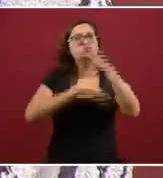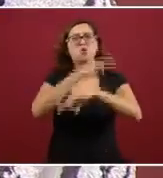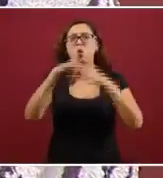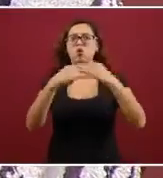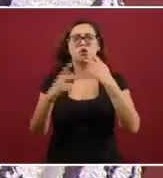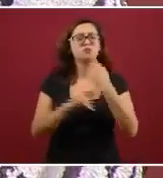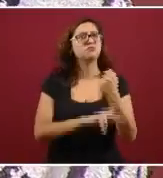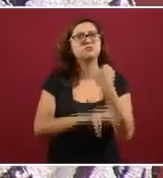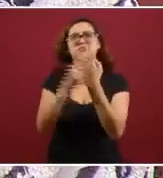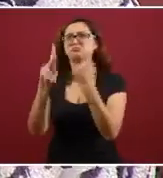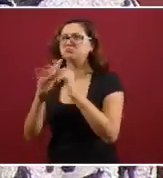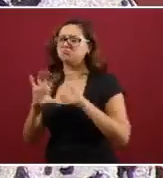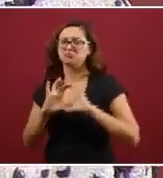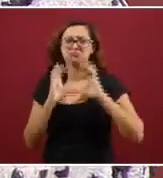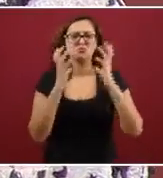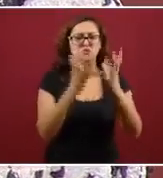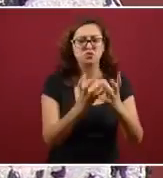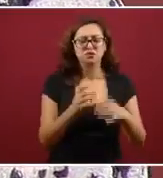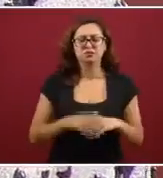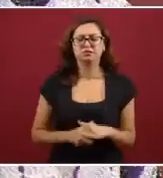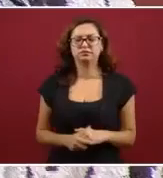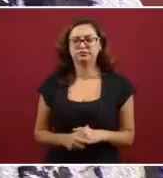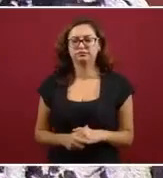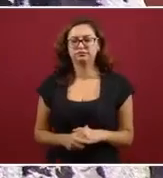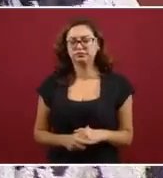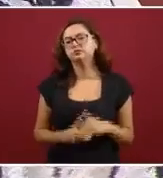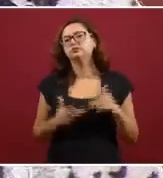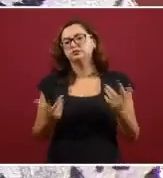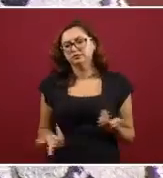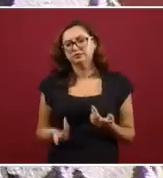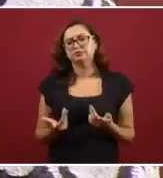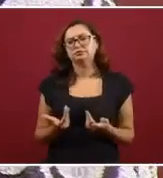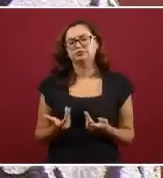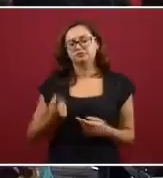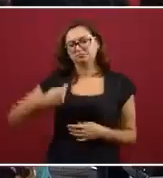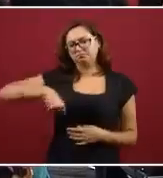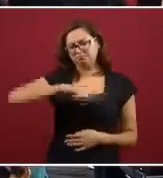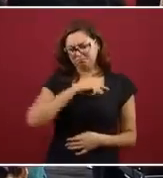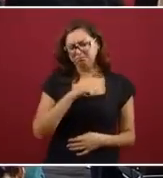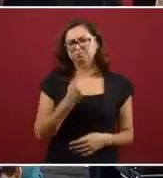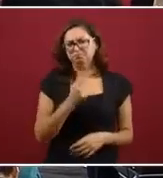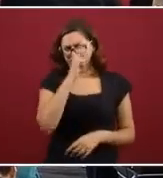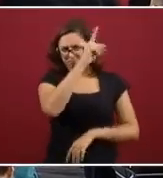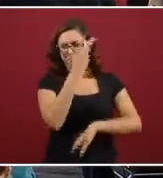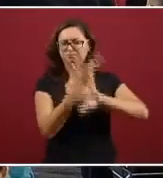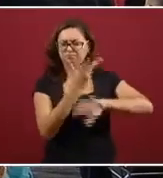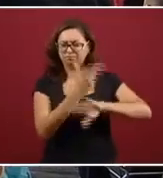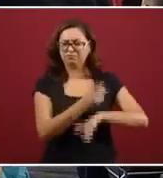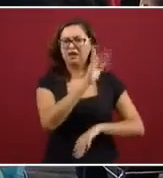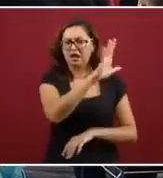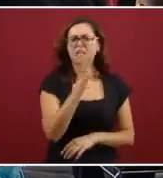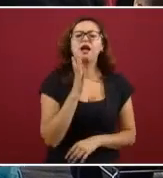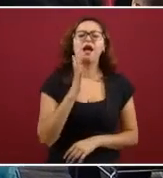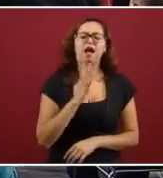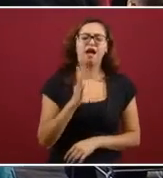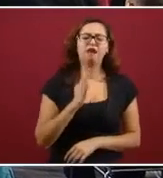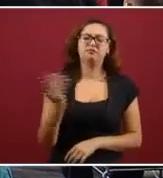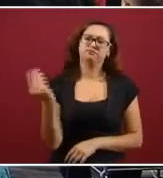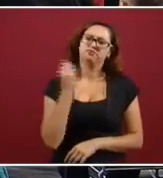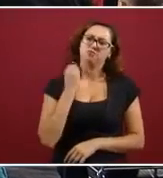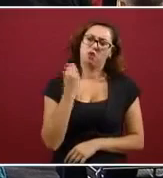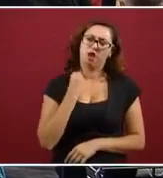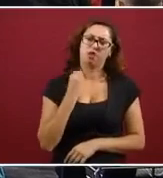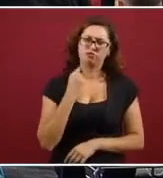Nosotros tenemos contratado un despacho en los Estados Unidos para dar seguimiento a esto. La Secretaría de Hacienda tiene este